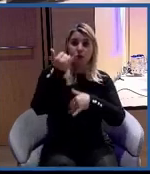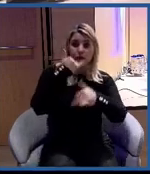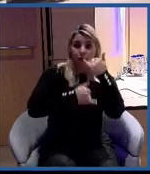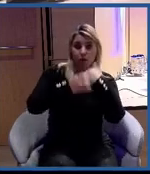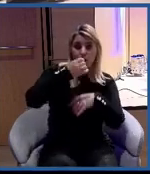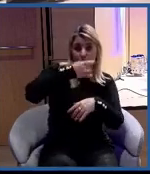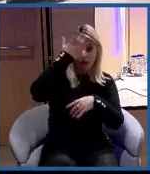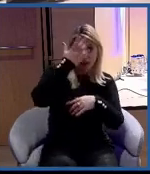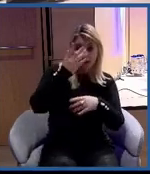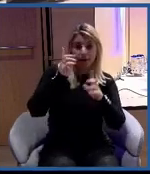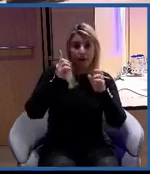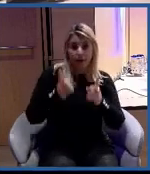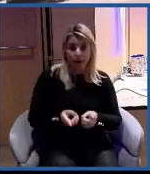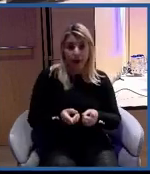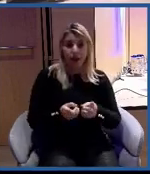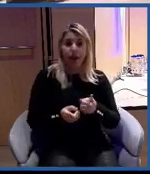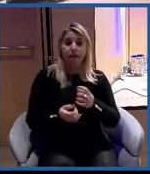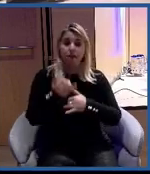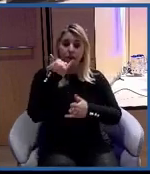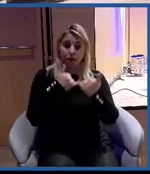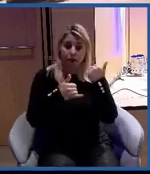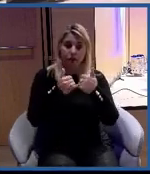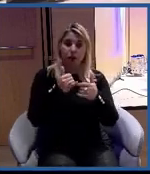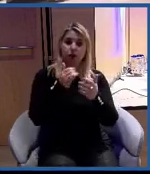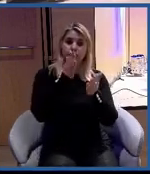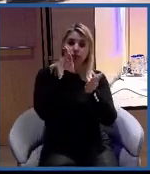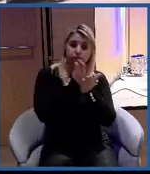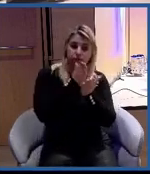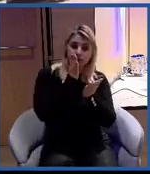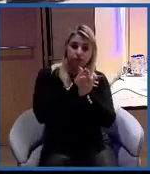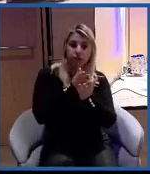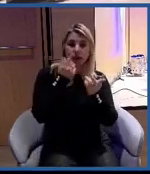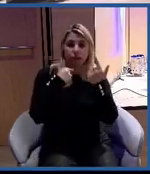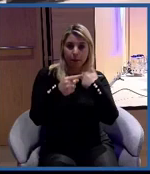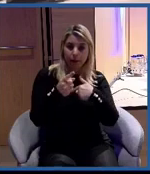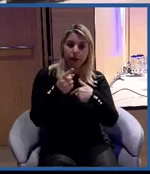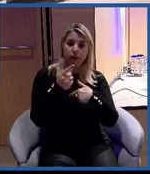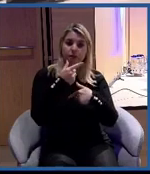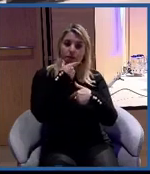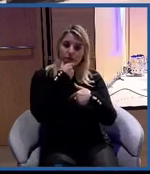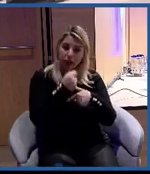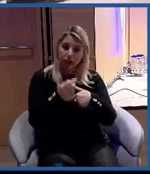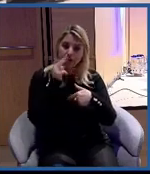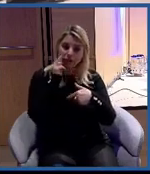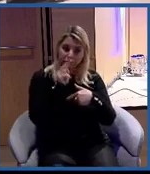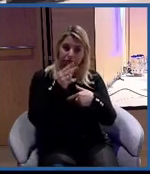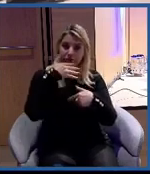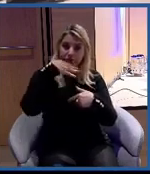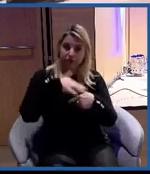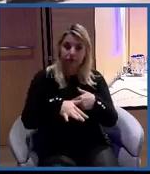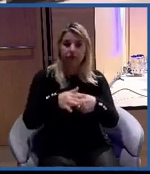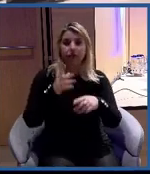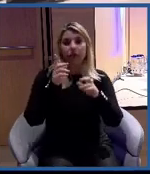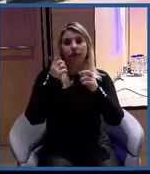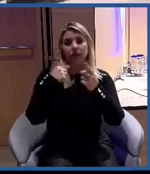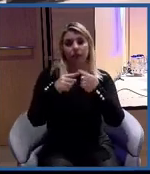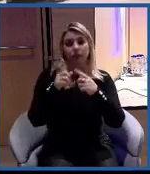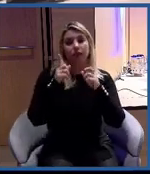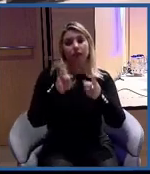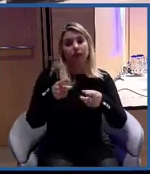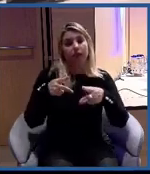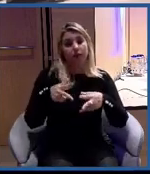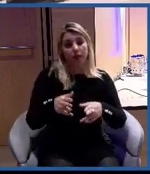buscamos Mostrar la información de manera rigurosa pero sencilla para la ciudadanía y creemos que por eso también es una